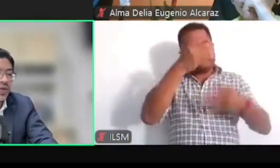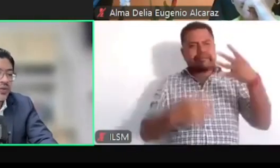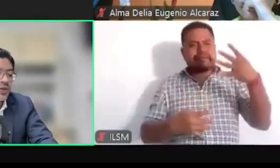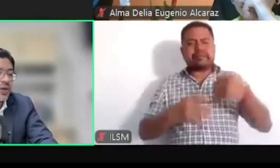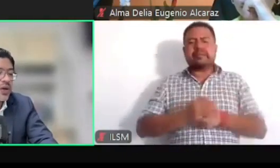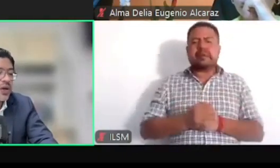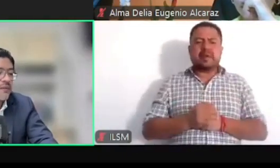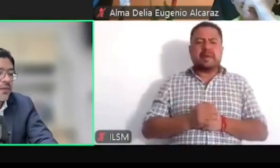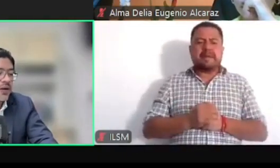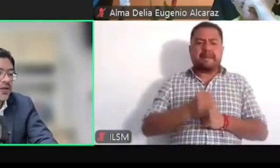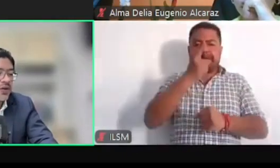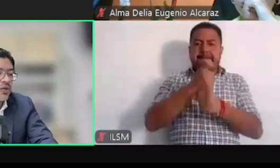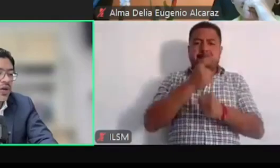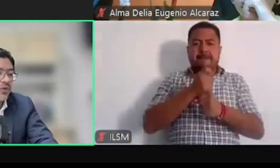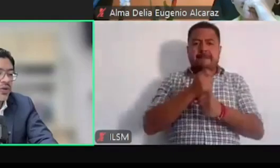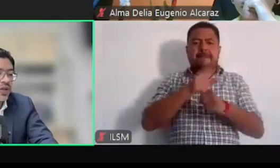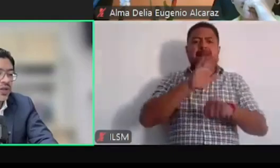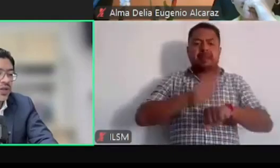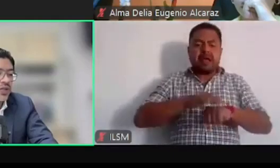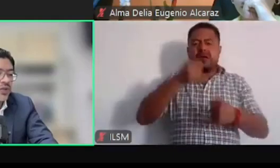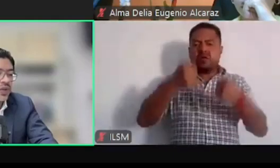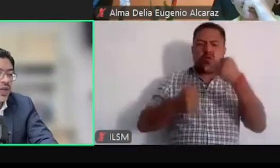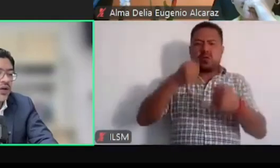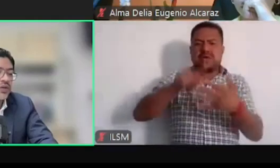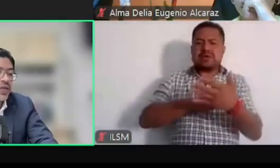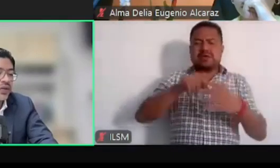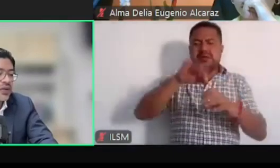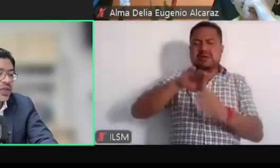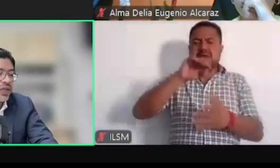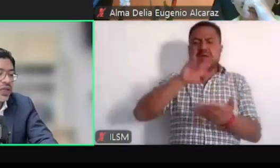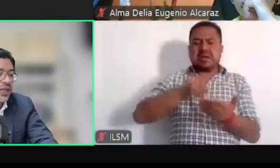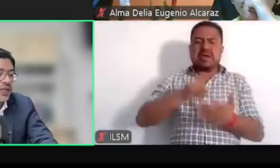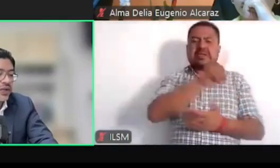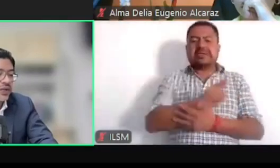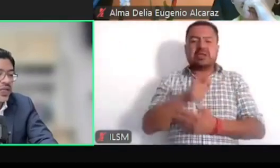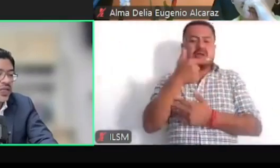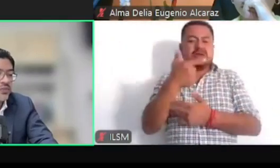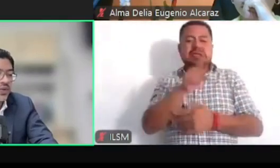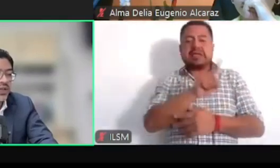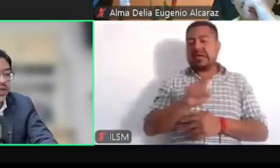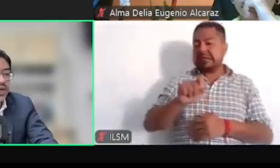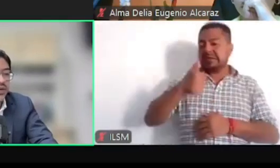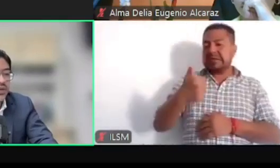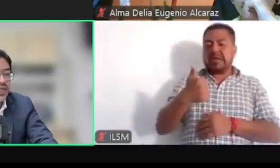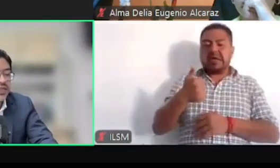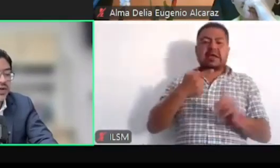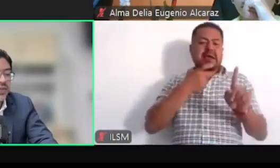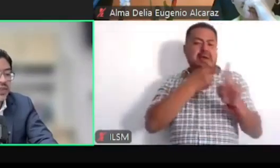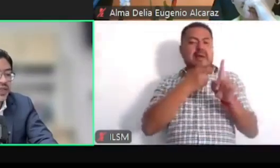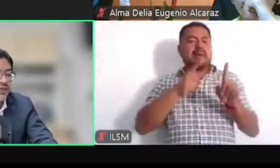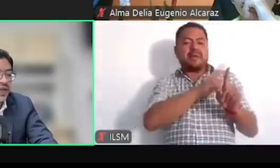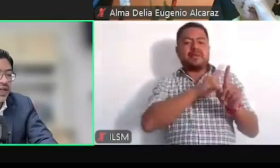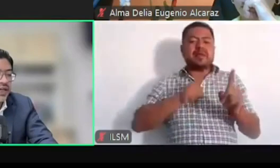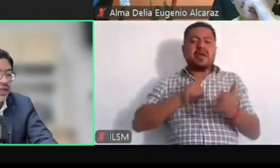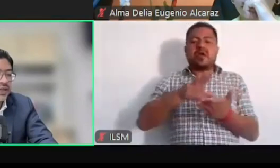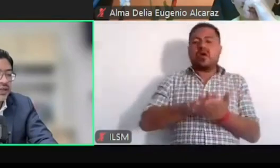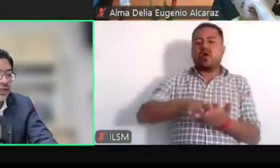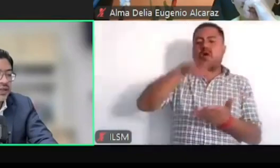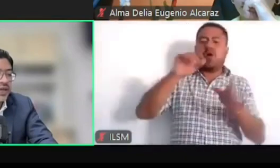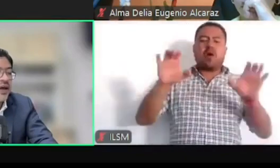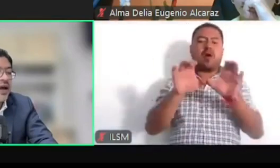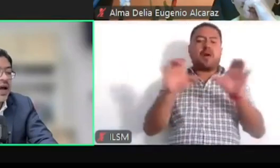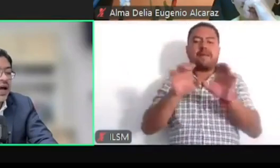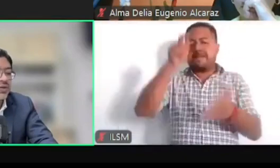resolutivos primero se acumula el juicio electoral ciudadano 107 al 106 por lo que deberá glosar copi certificada de la